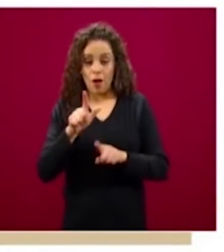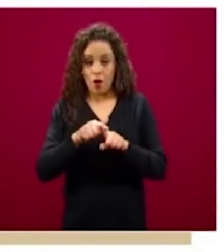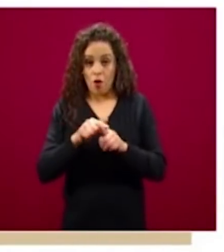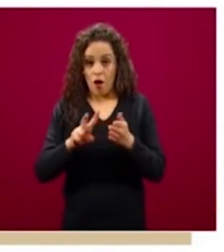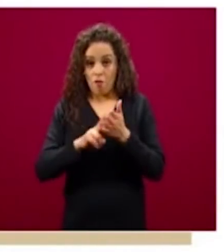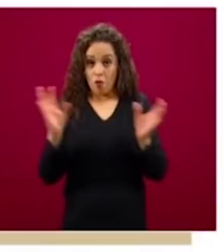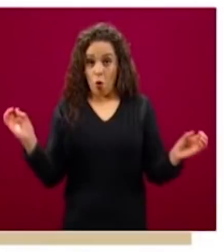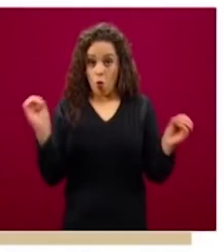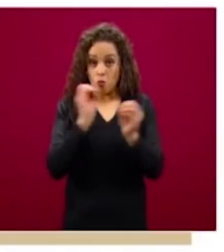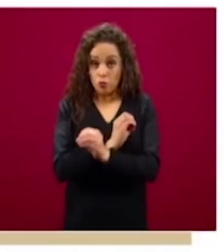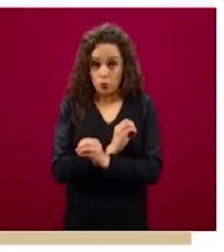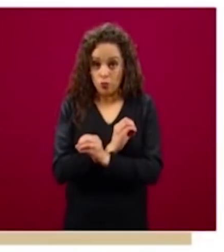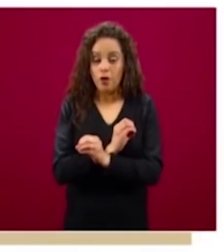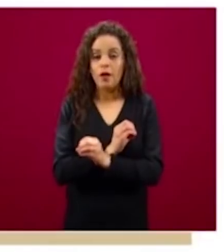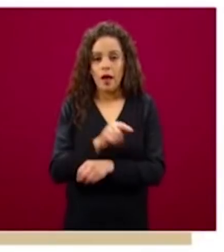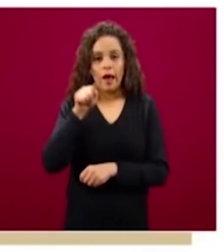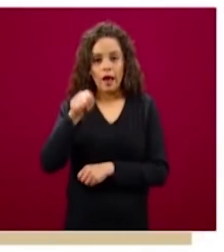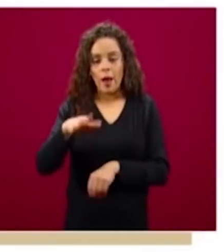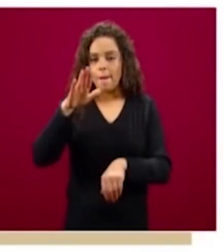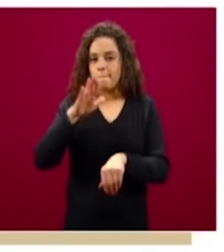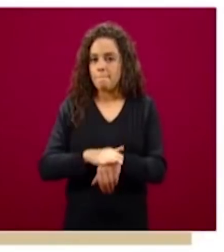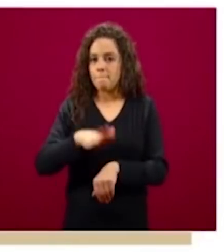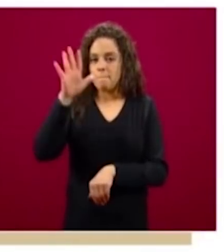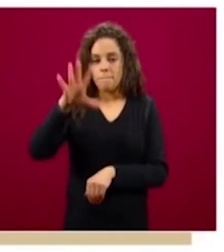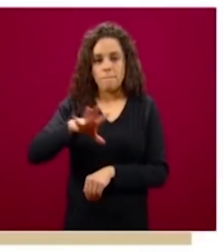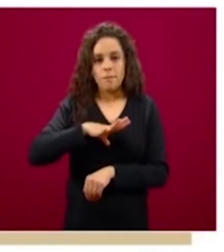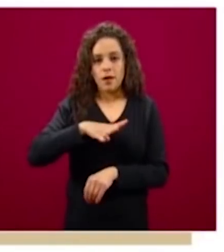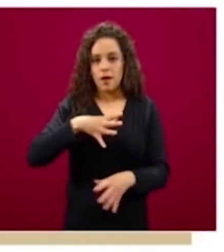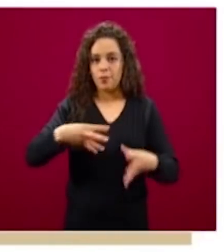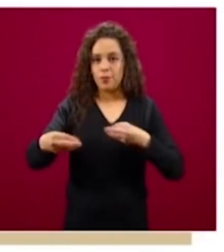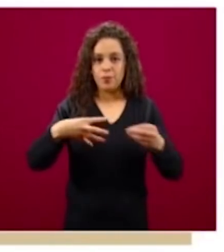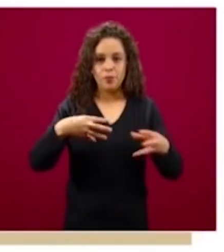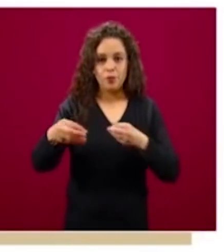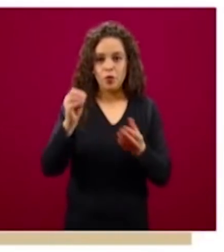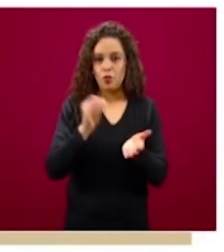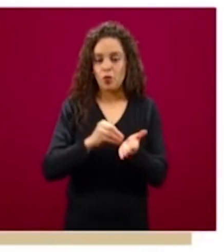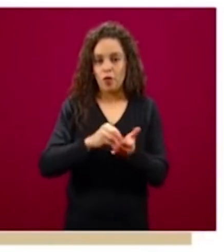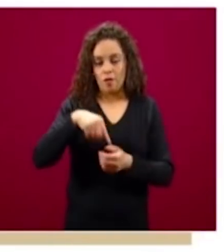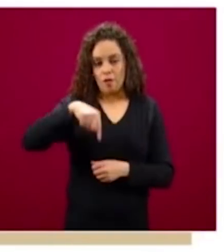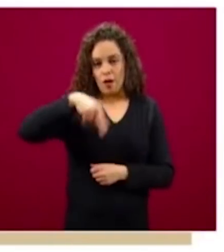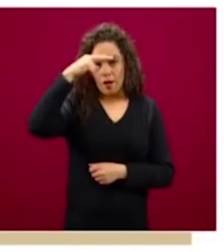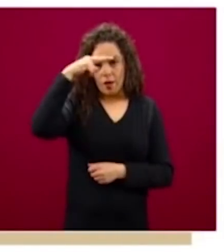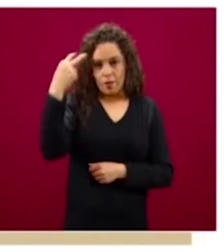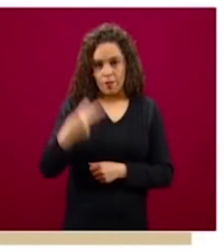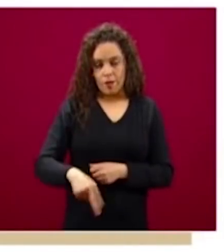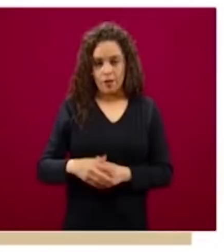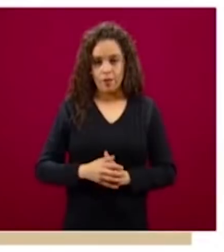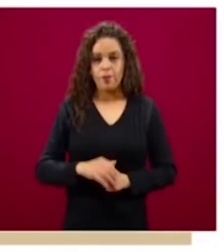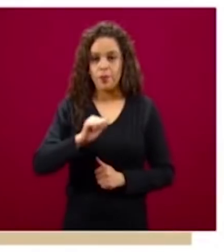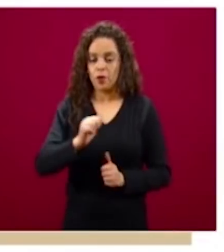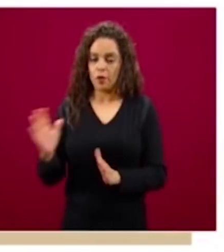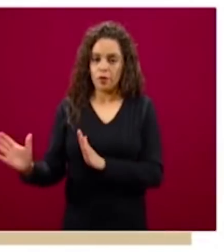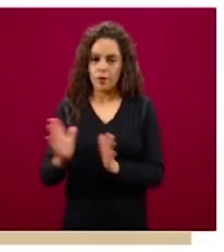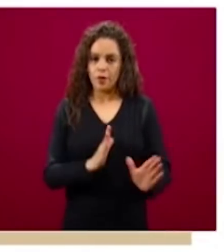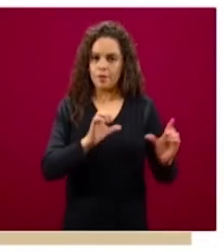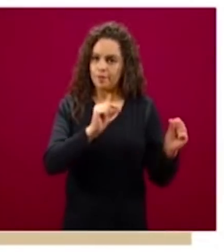son precisamente las que concentran la mayor actividad de la epidemia activa en México. Veamos la siguiente